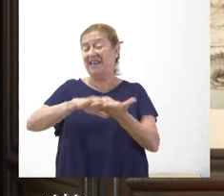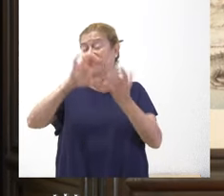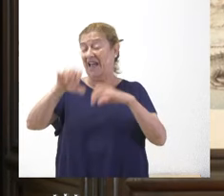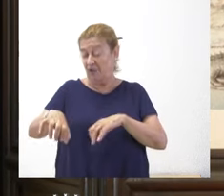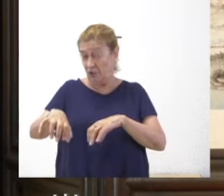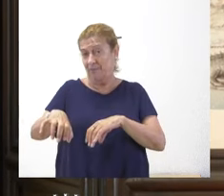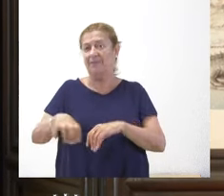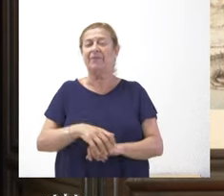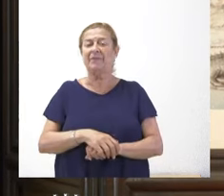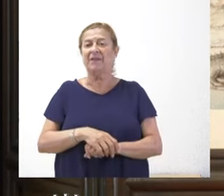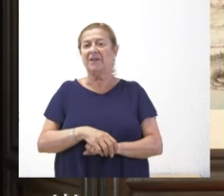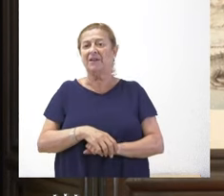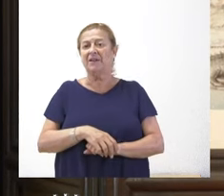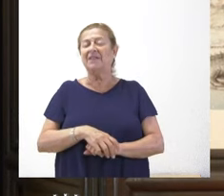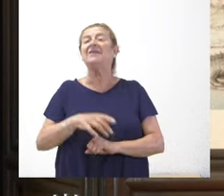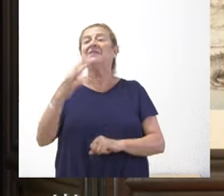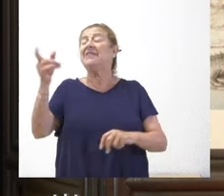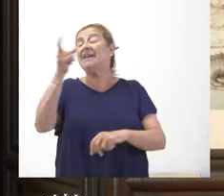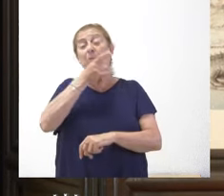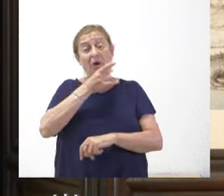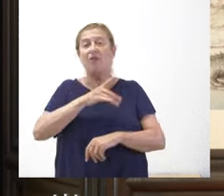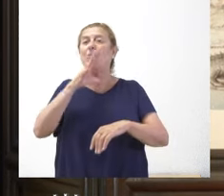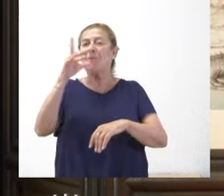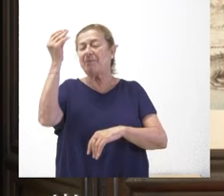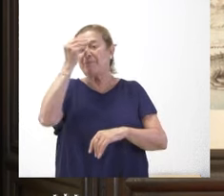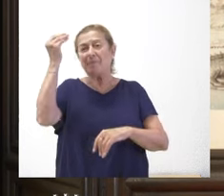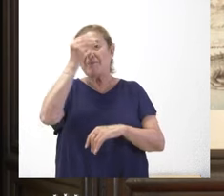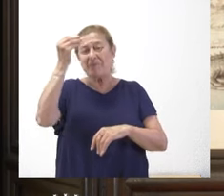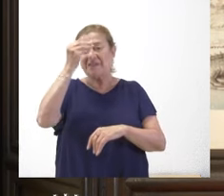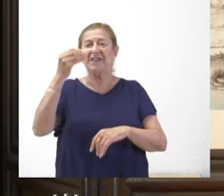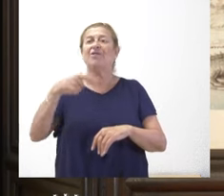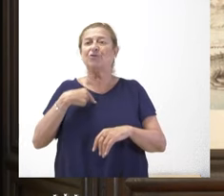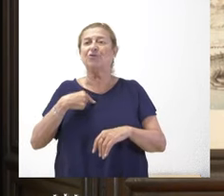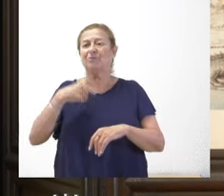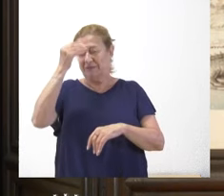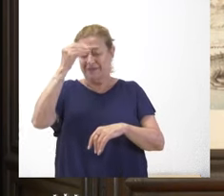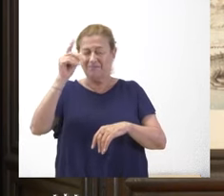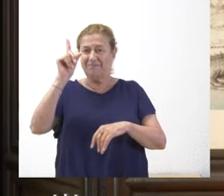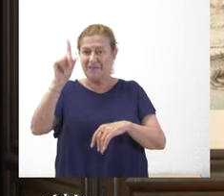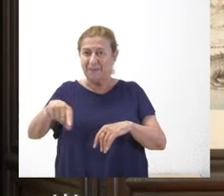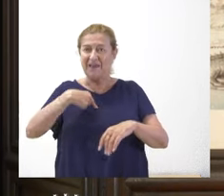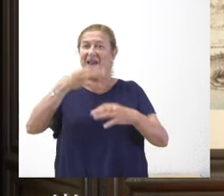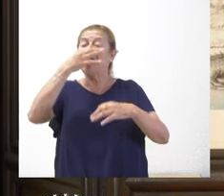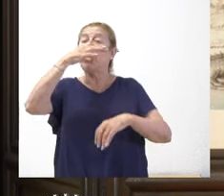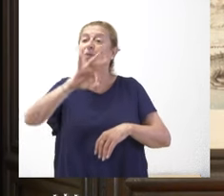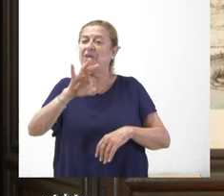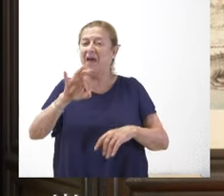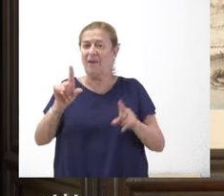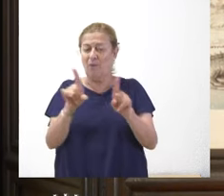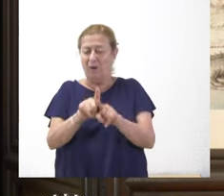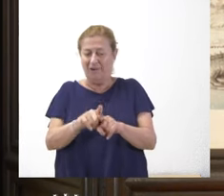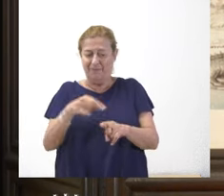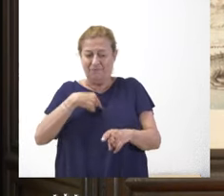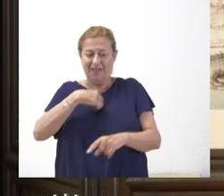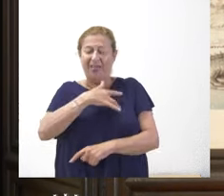los leoneses se ha equivocado pensado que íbamos a renunciar a nuestros principios y a